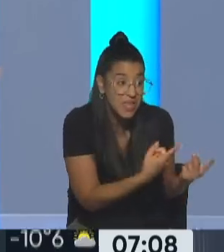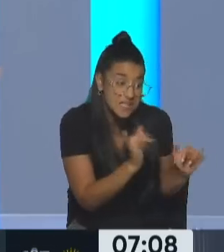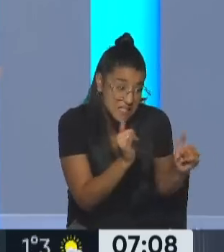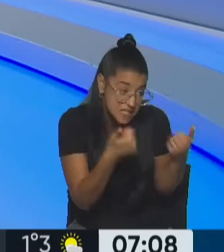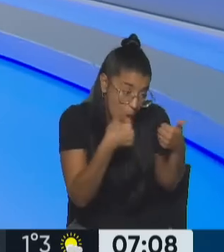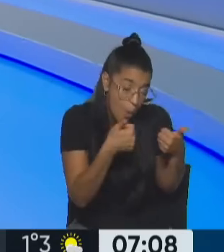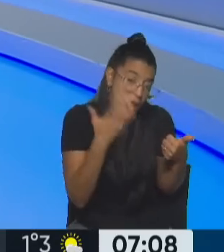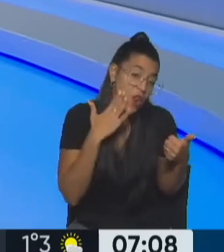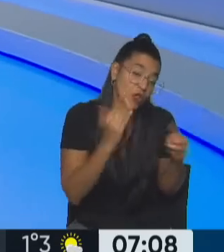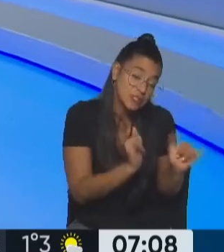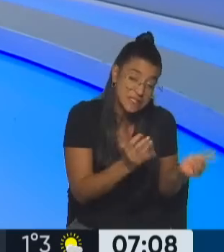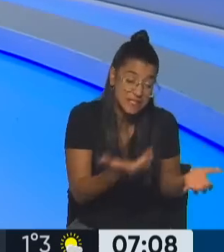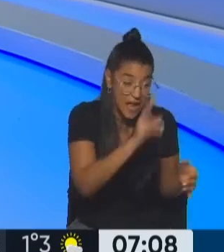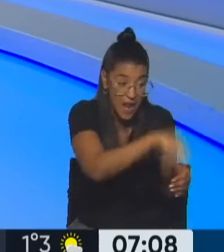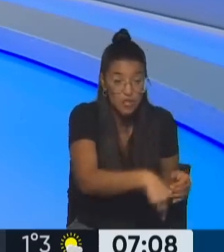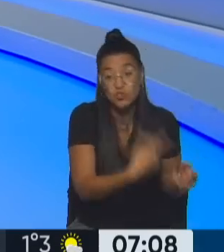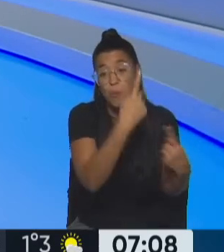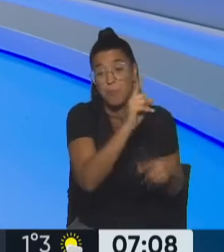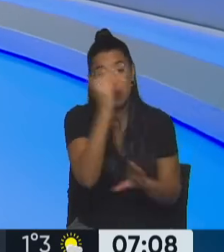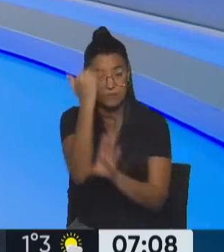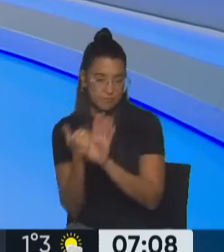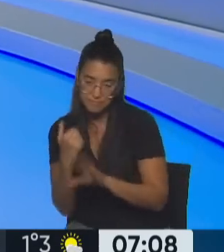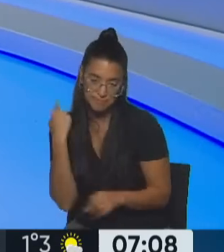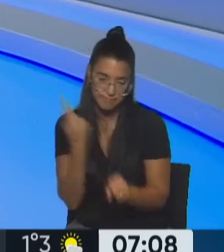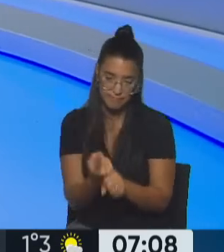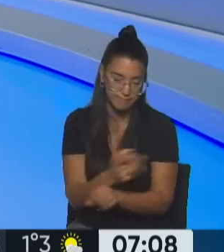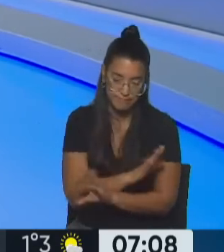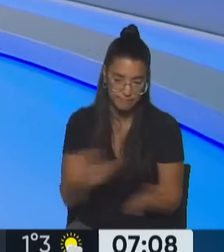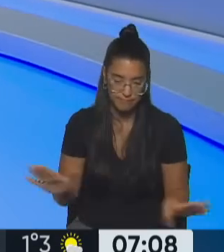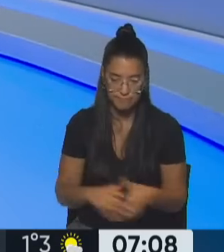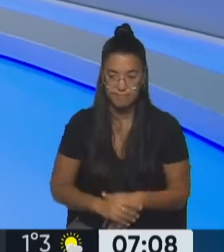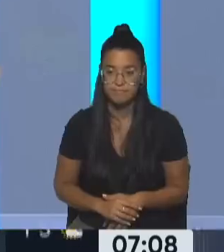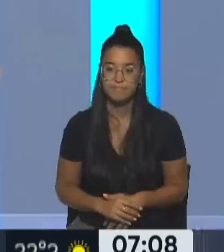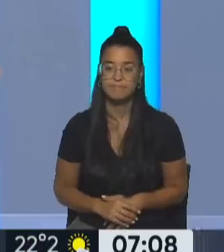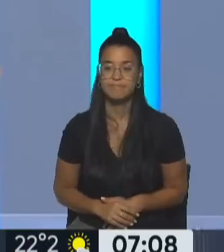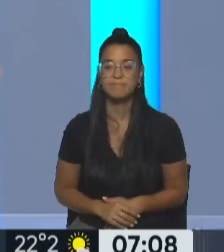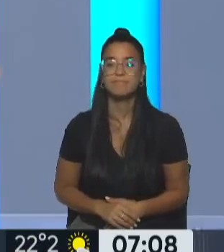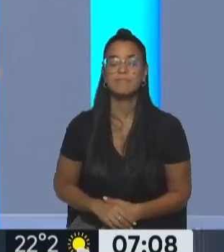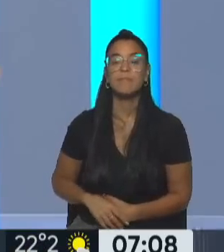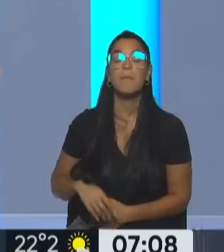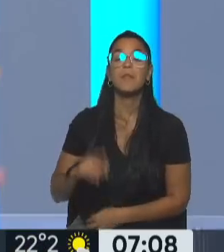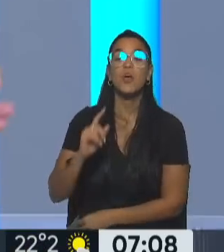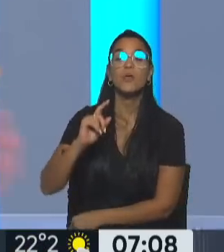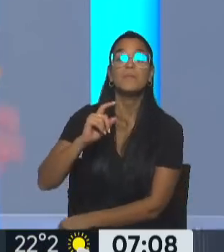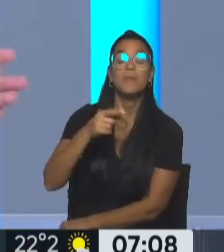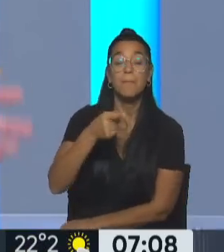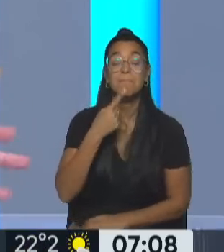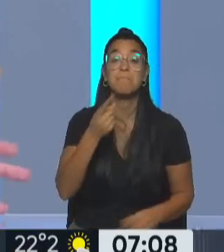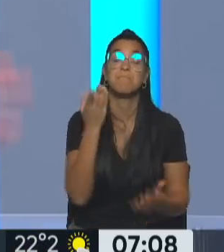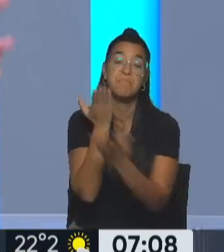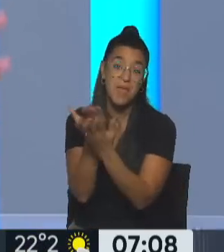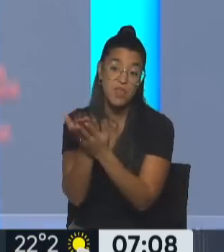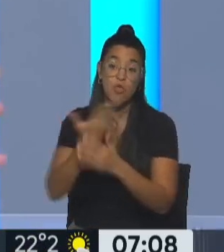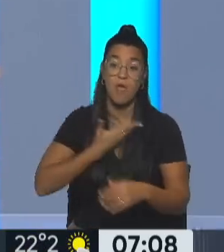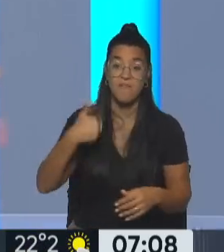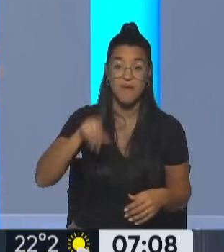recontra solidarizo con vos creo que tenés razón pero de ahí a la acción no pasa pero quiero decir esto pedidos vinculados al fondo